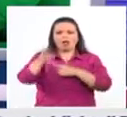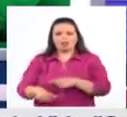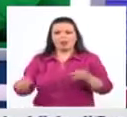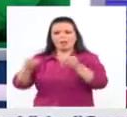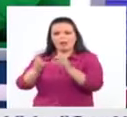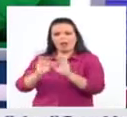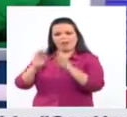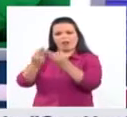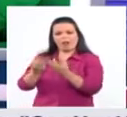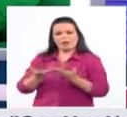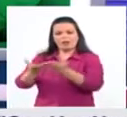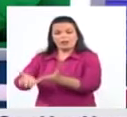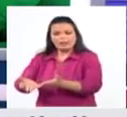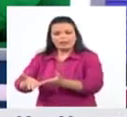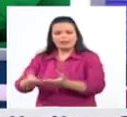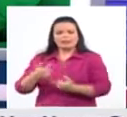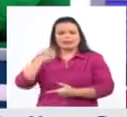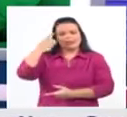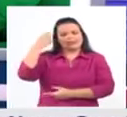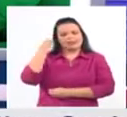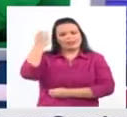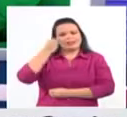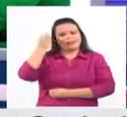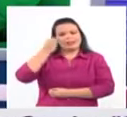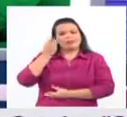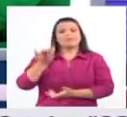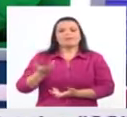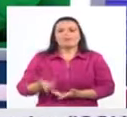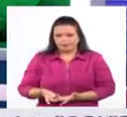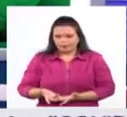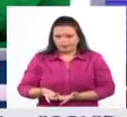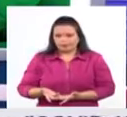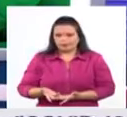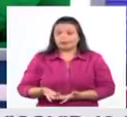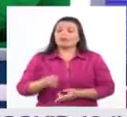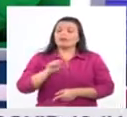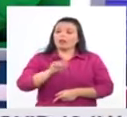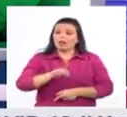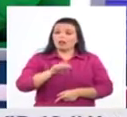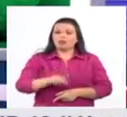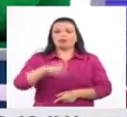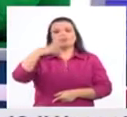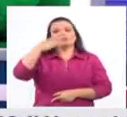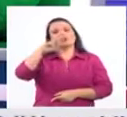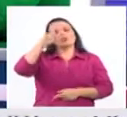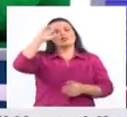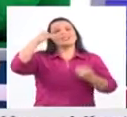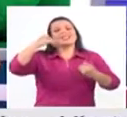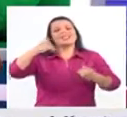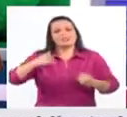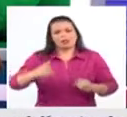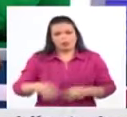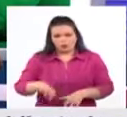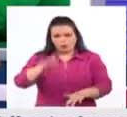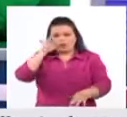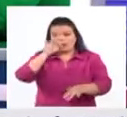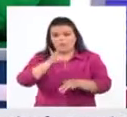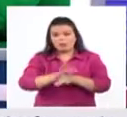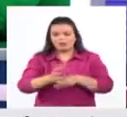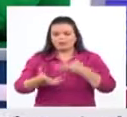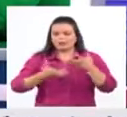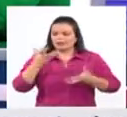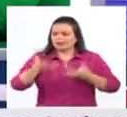ser la evolución de los miembros del hogar desde el punto de vista de la salud, y esto genera estrés postraumático. Ese estrés postraumático va a